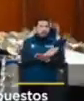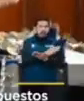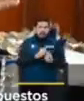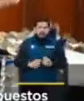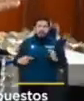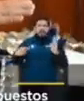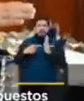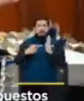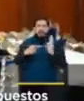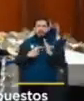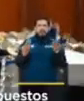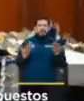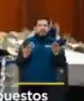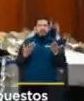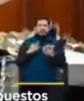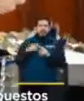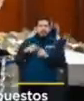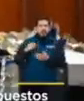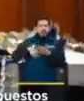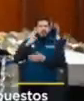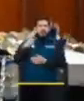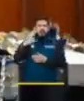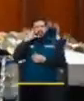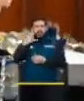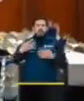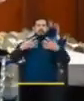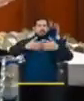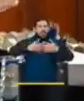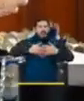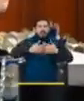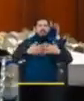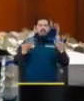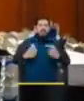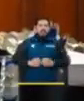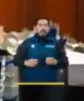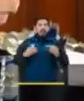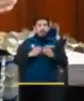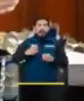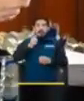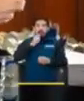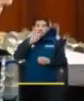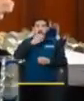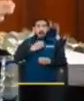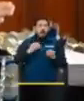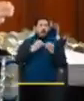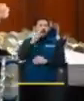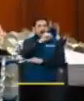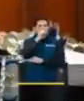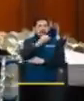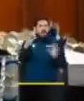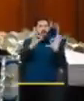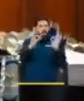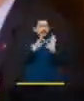eliminamos impuestos a los paquetes de telefonía, a calentadores de agua, vehículos eléctricos,